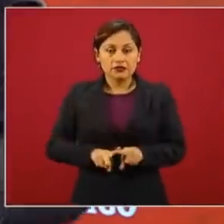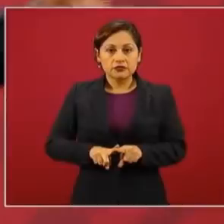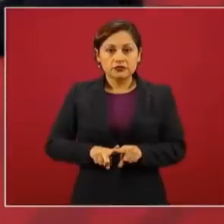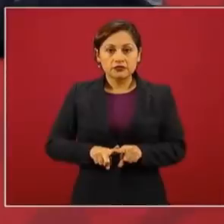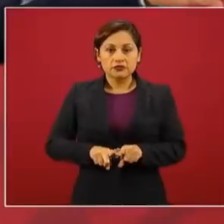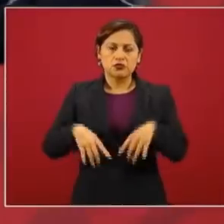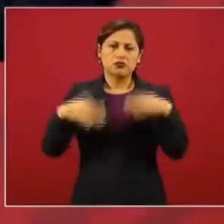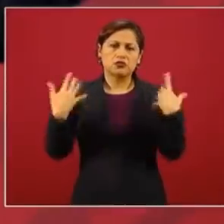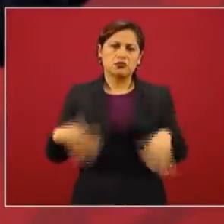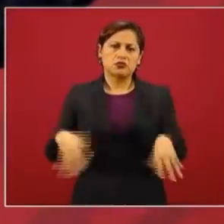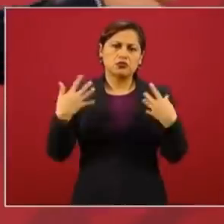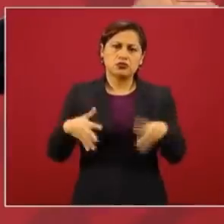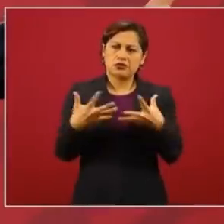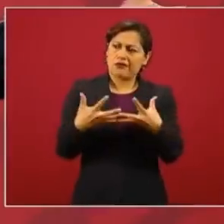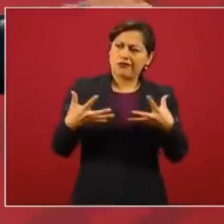Es un aparato